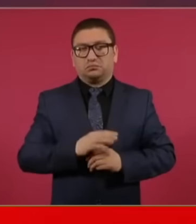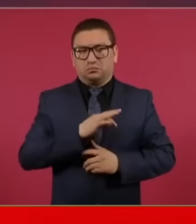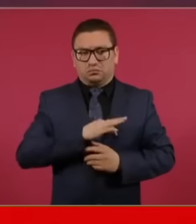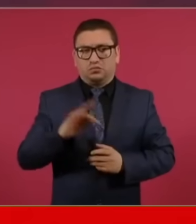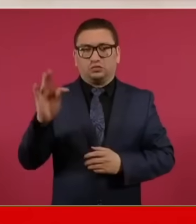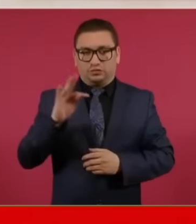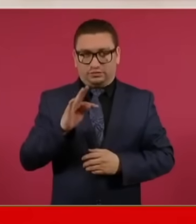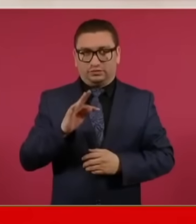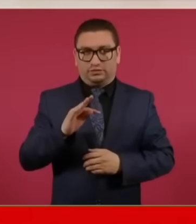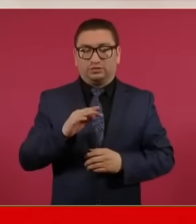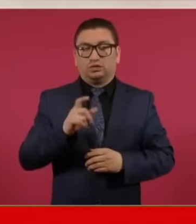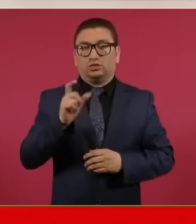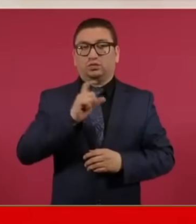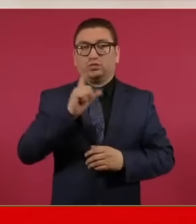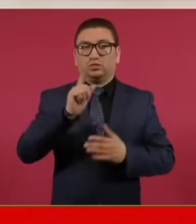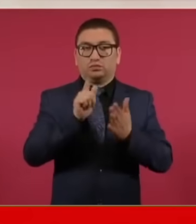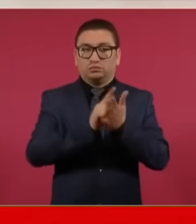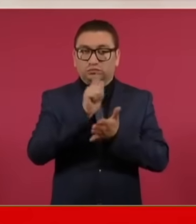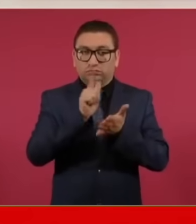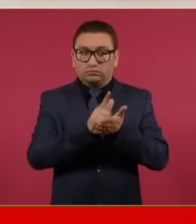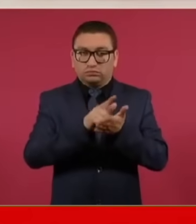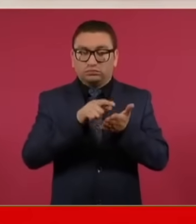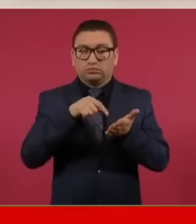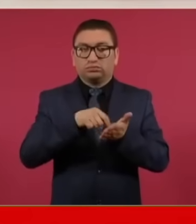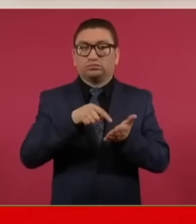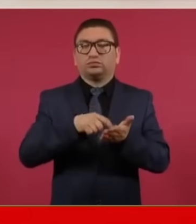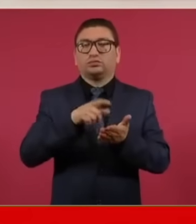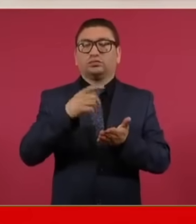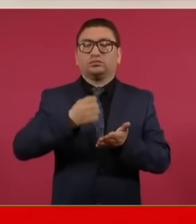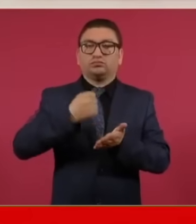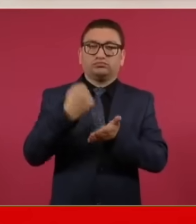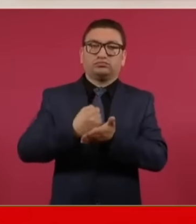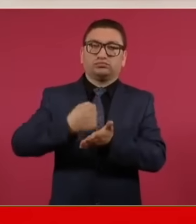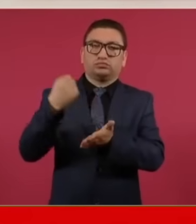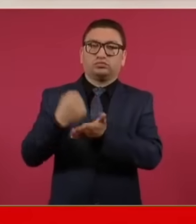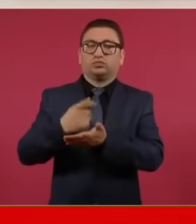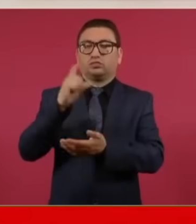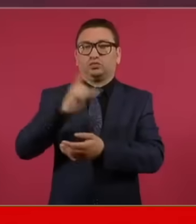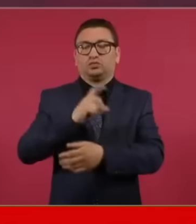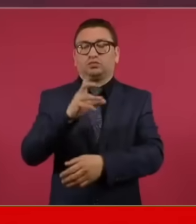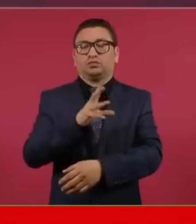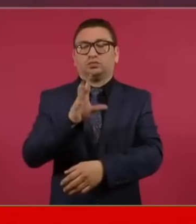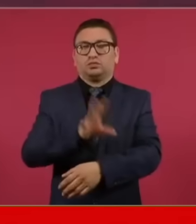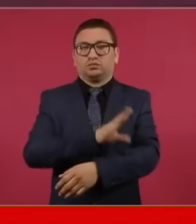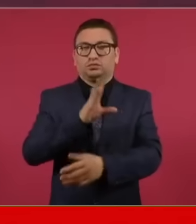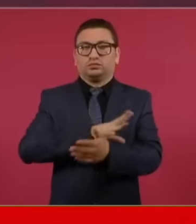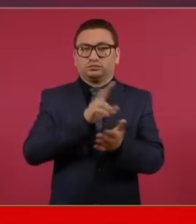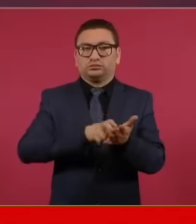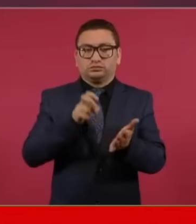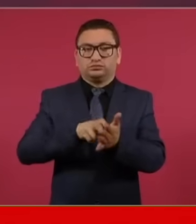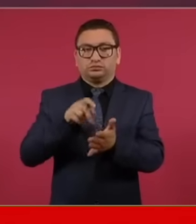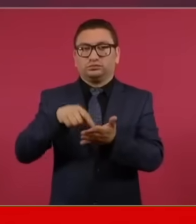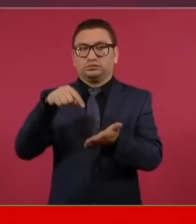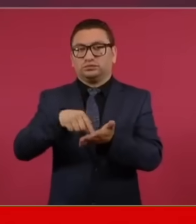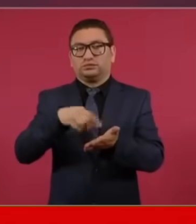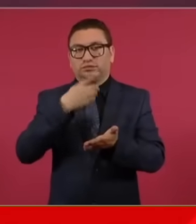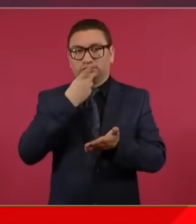los considerandos de las leyes que se aprobaron cuando la reforma energética, ahí se